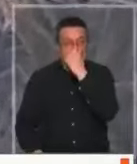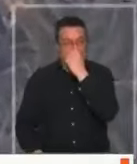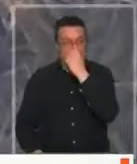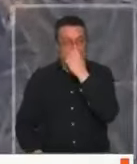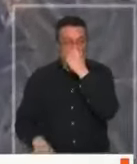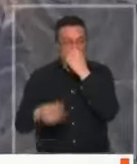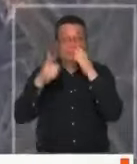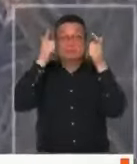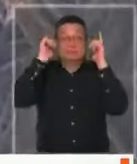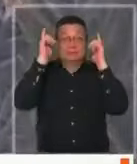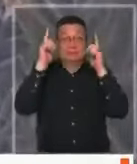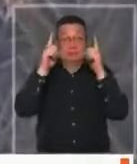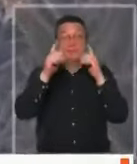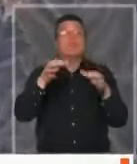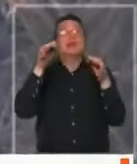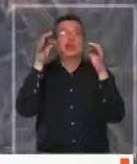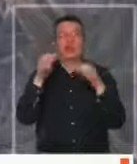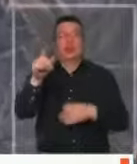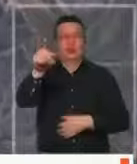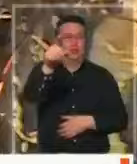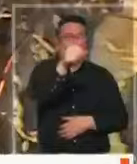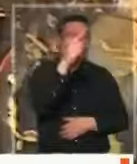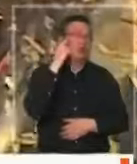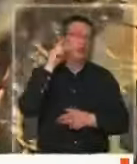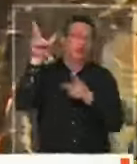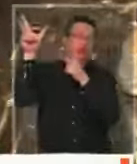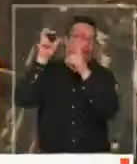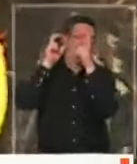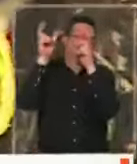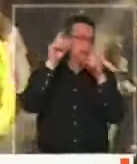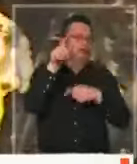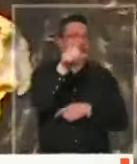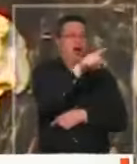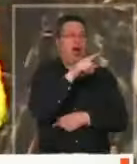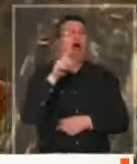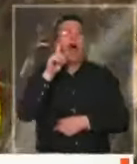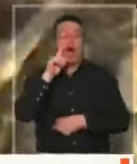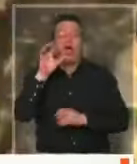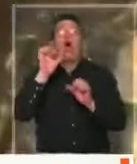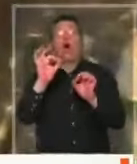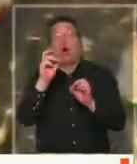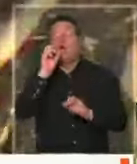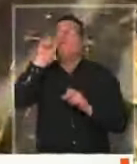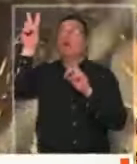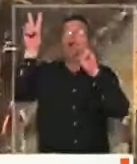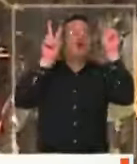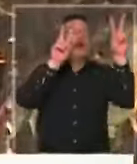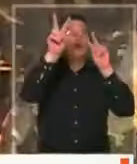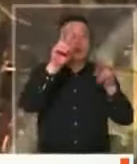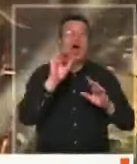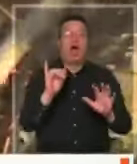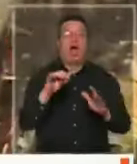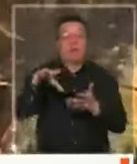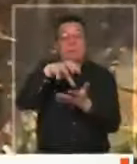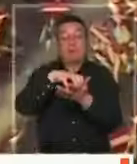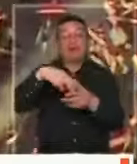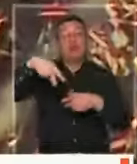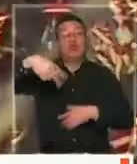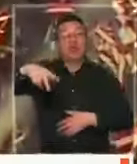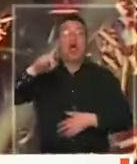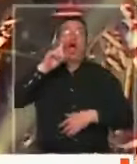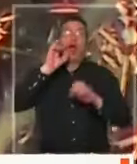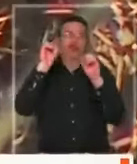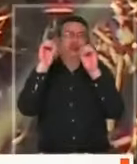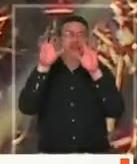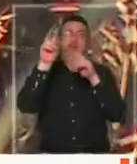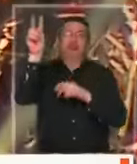Un sonido que más de seguro ha escuchado en alguno de los parques de la capital. Al menos aquí en la Plaza Ñuñoa, estas aves abundan en los árboles y